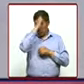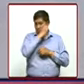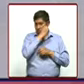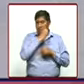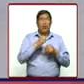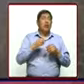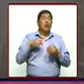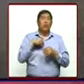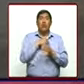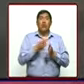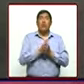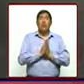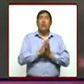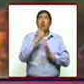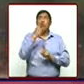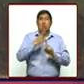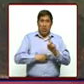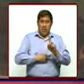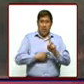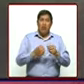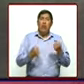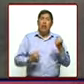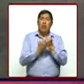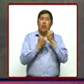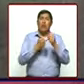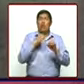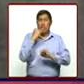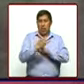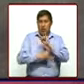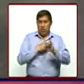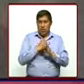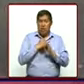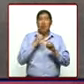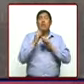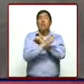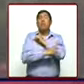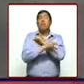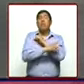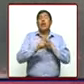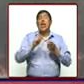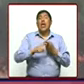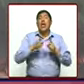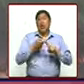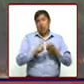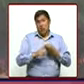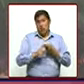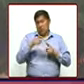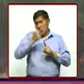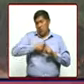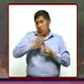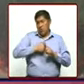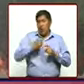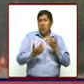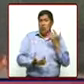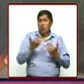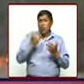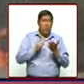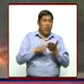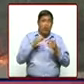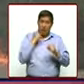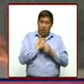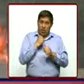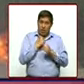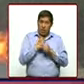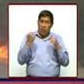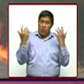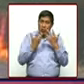Plurinacional de Bolivia, solicitamos hace más de un mes el apoyo internacional de países amigos para combatir los incendios en el país. Fruto de ese